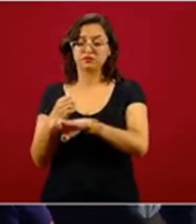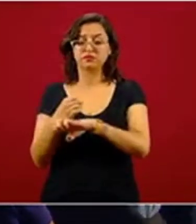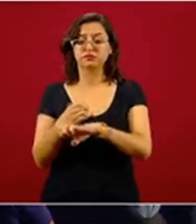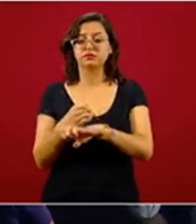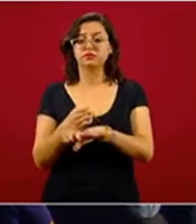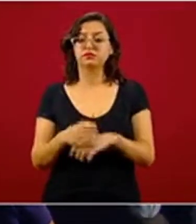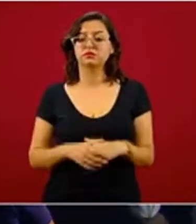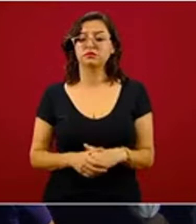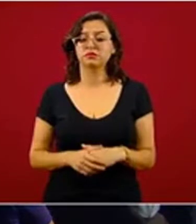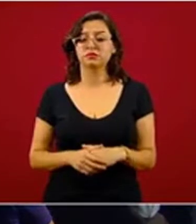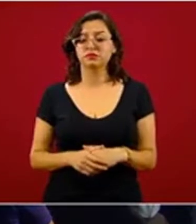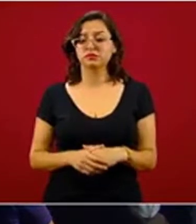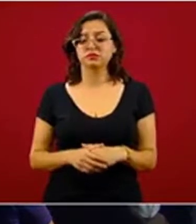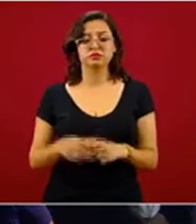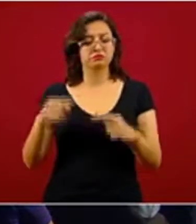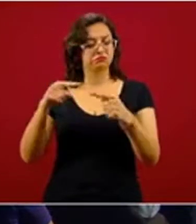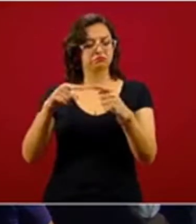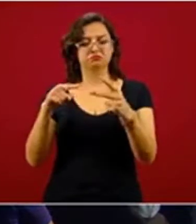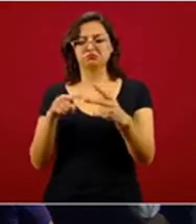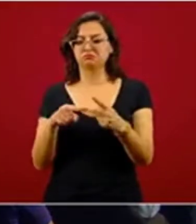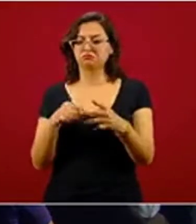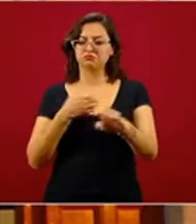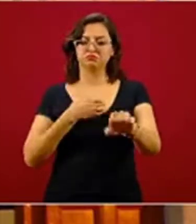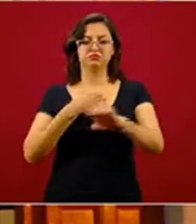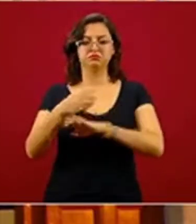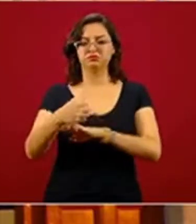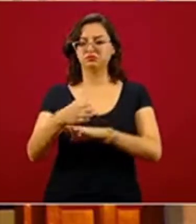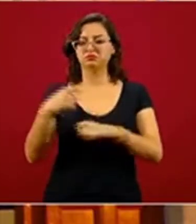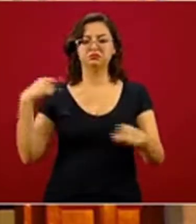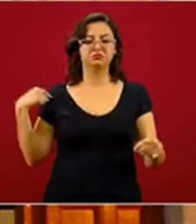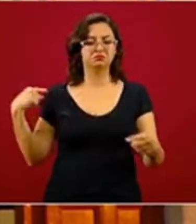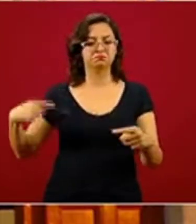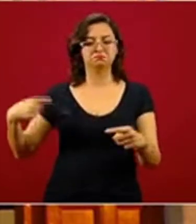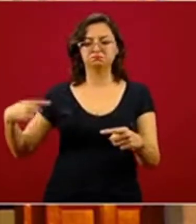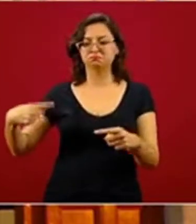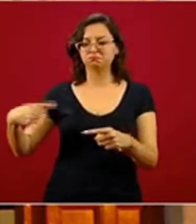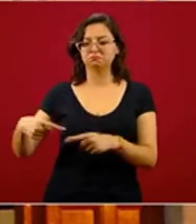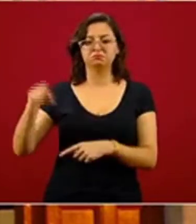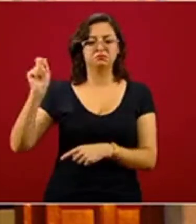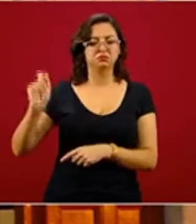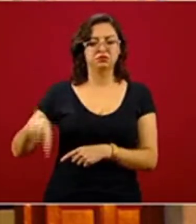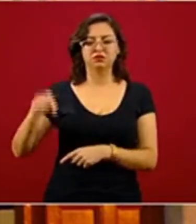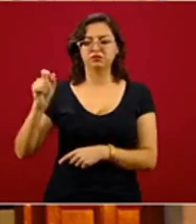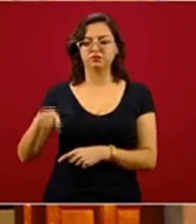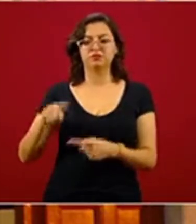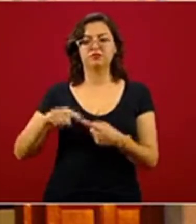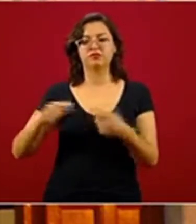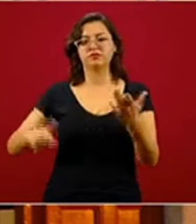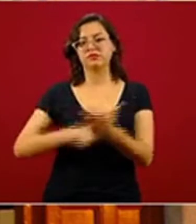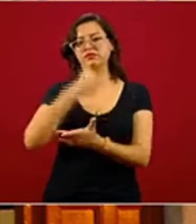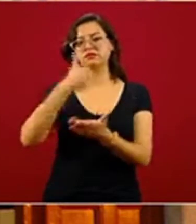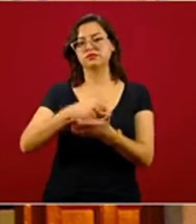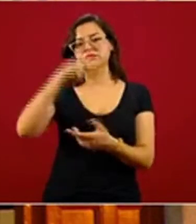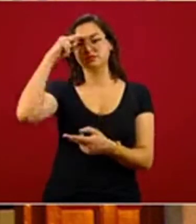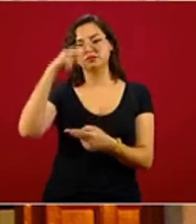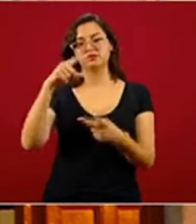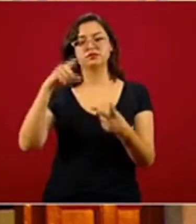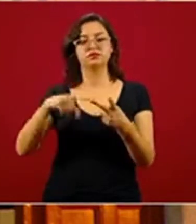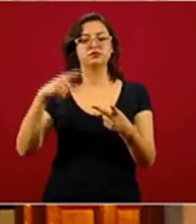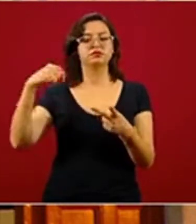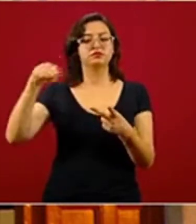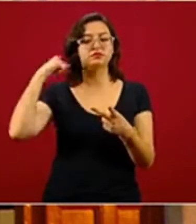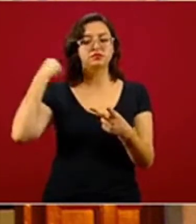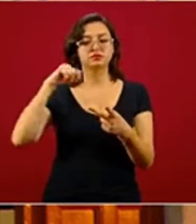básicamente las mismas dos entidades federativas de varios días que han mantenido la mayor tasa, Ciudad de México, Tabasco, y ahora tenemos